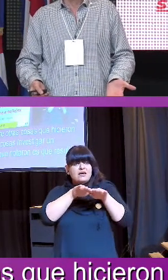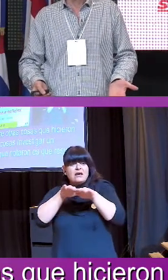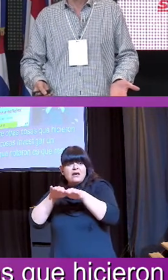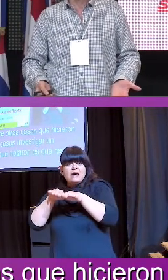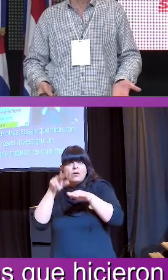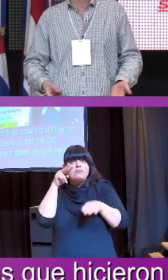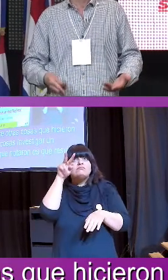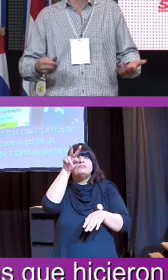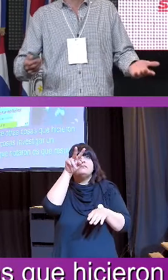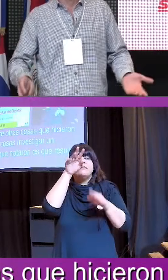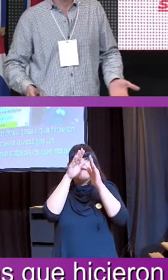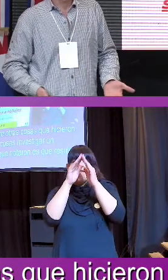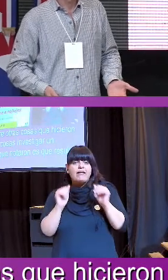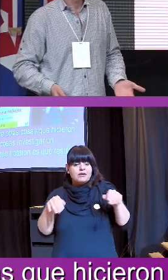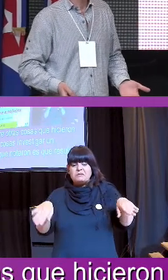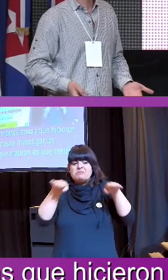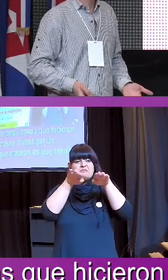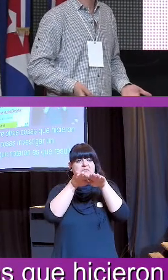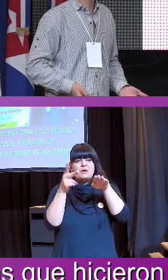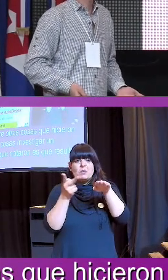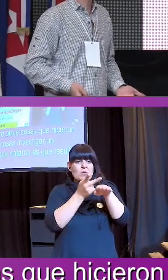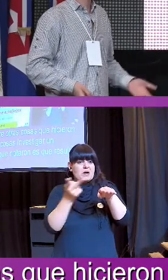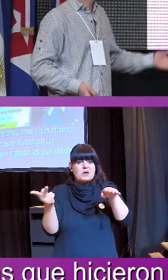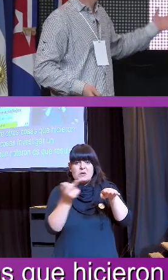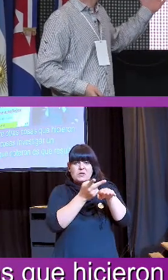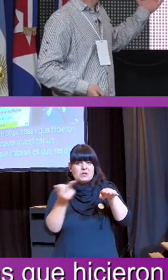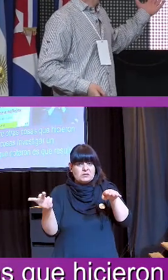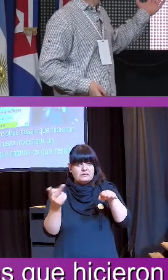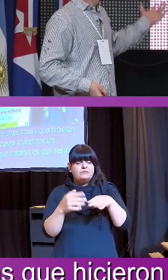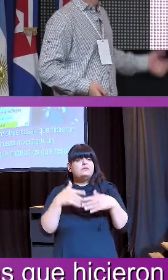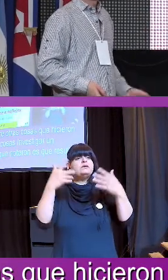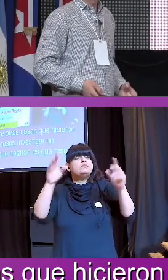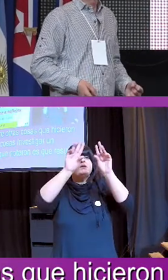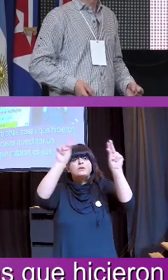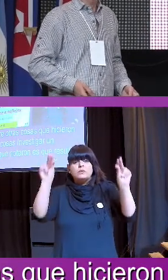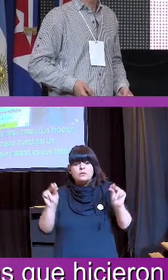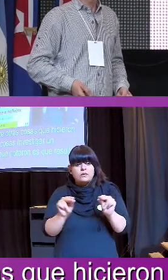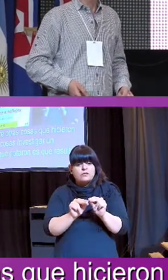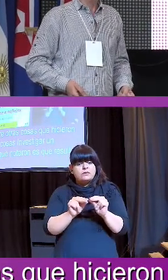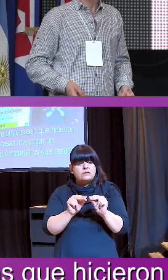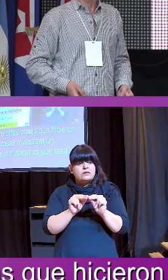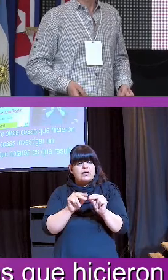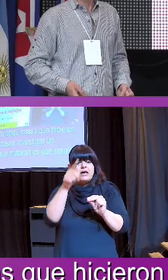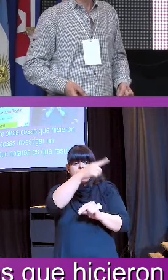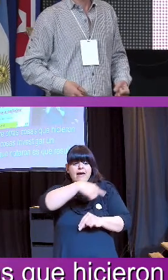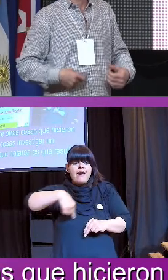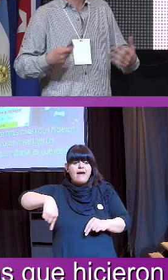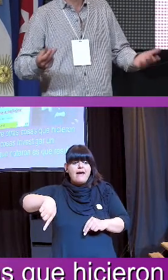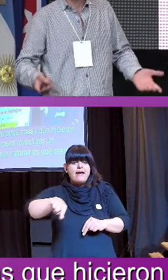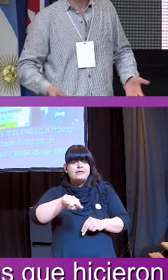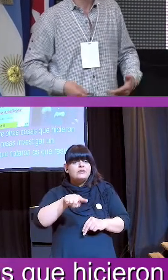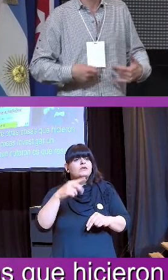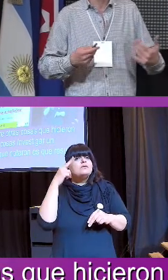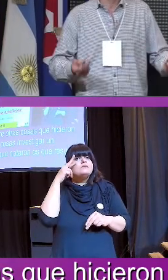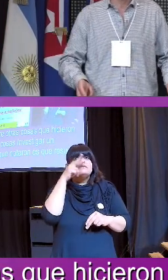Esto significa que privilegiaron como conclusión la teoría de la insensibilidad a la mirada,